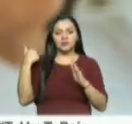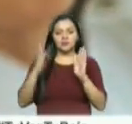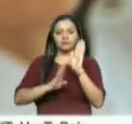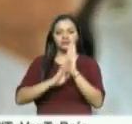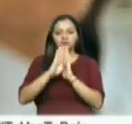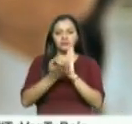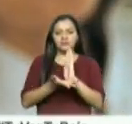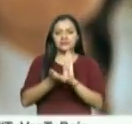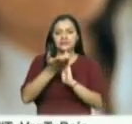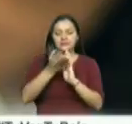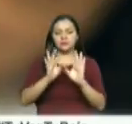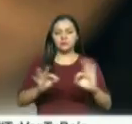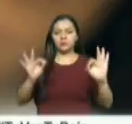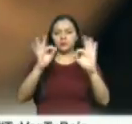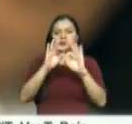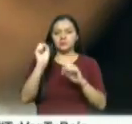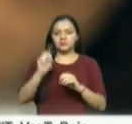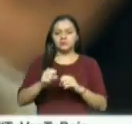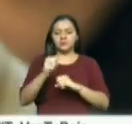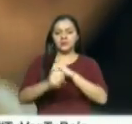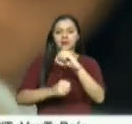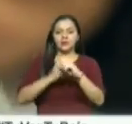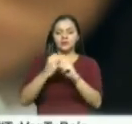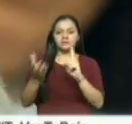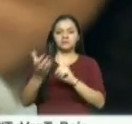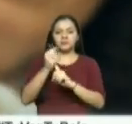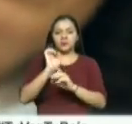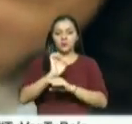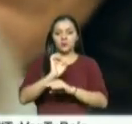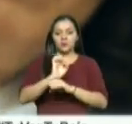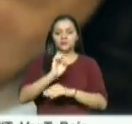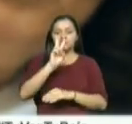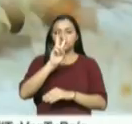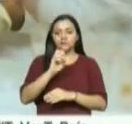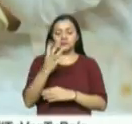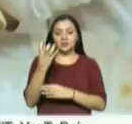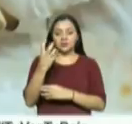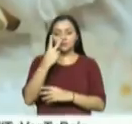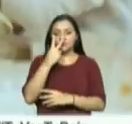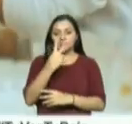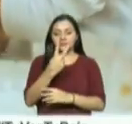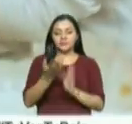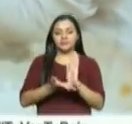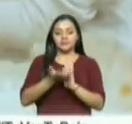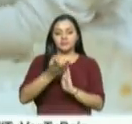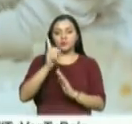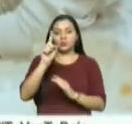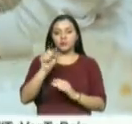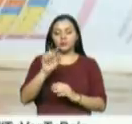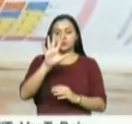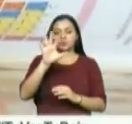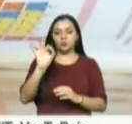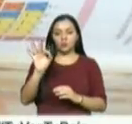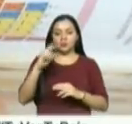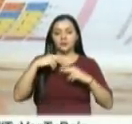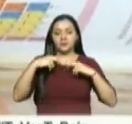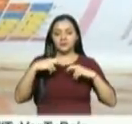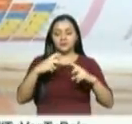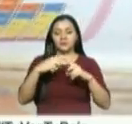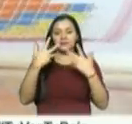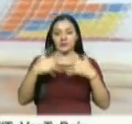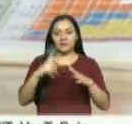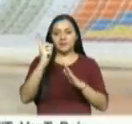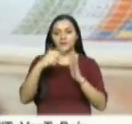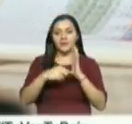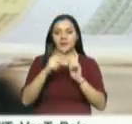crecimiento importante en estos últimos años en Ecuador. En el año 2014 se registró una tasa de 1.59 investigadores por cada